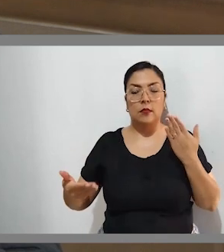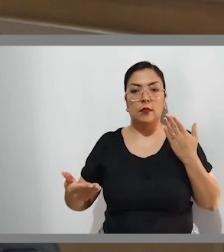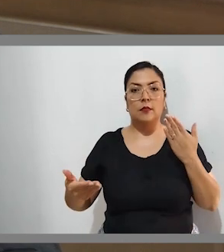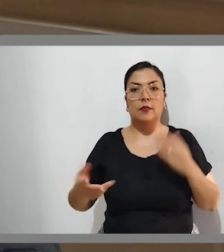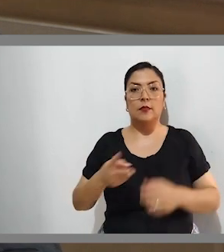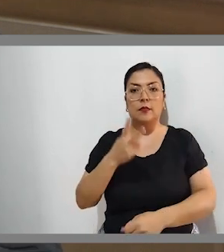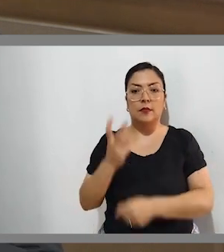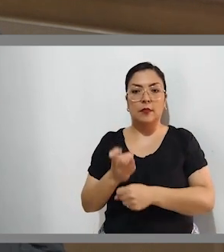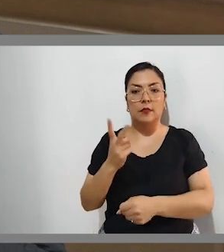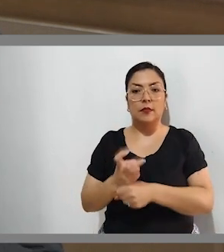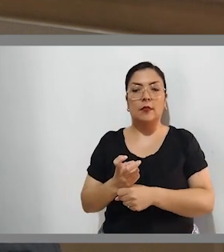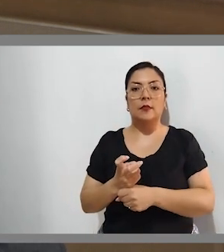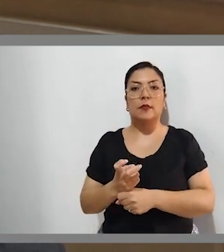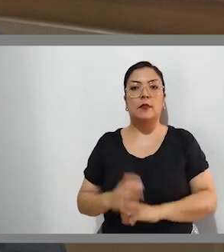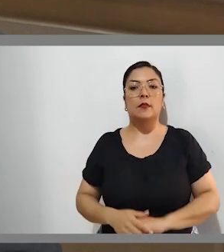eficientización,